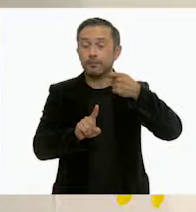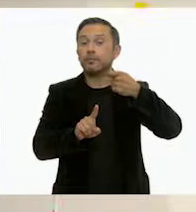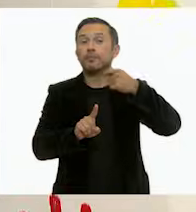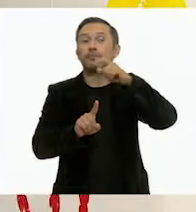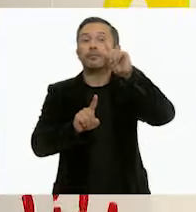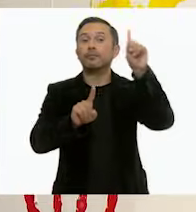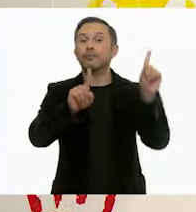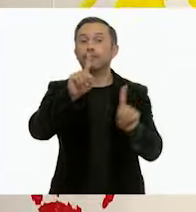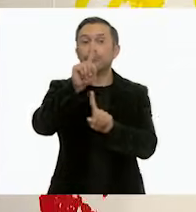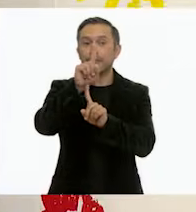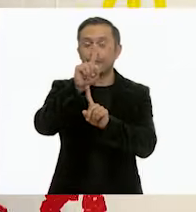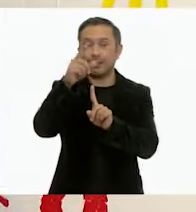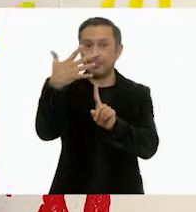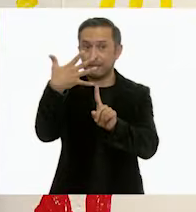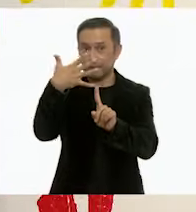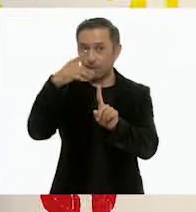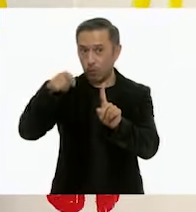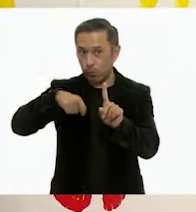Cinco cucharas.